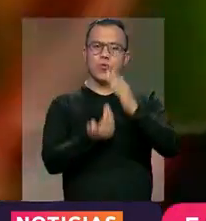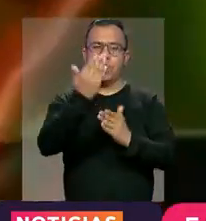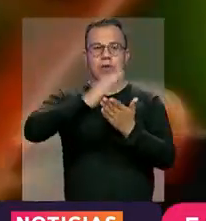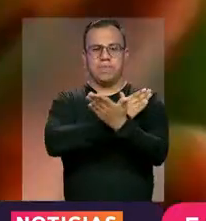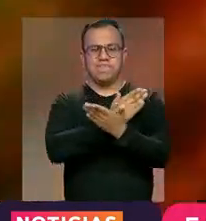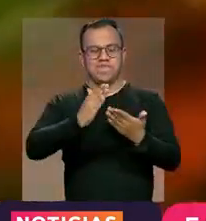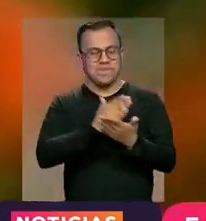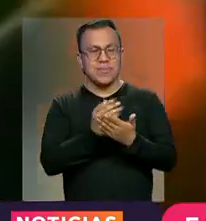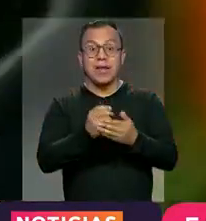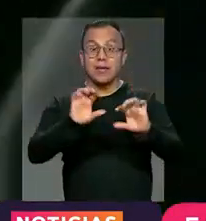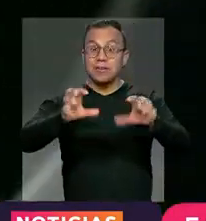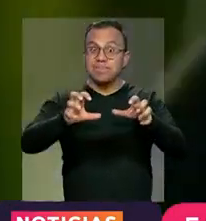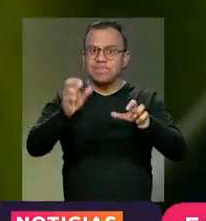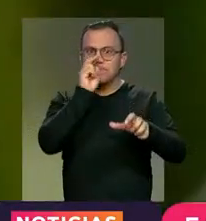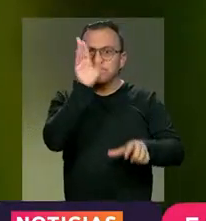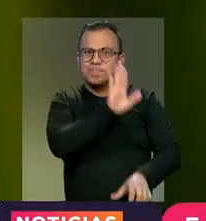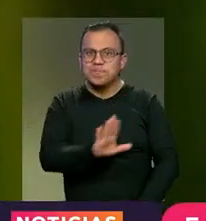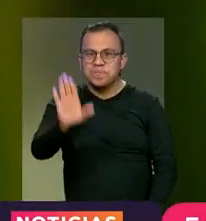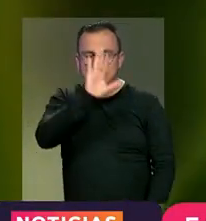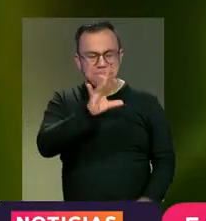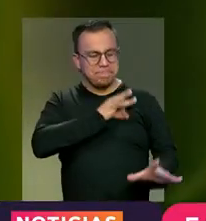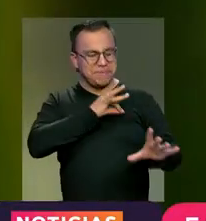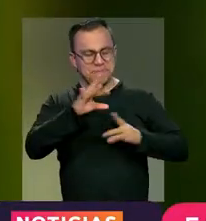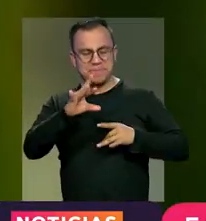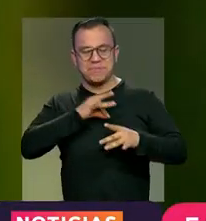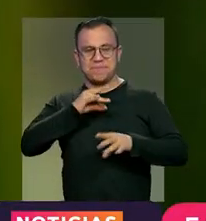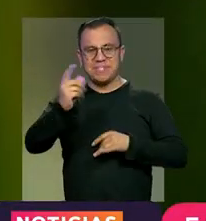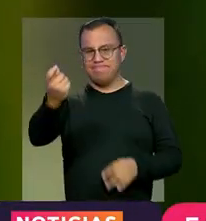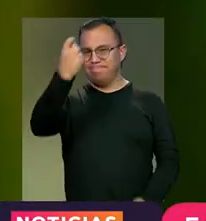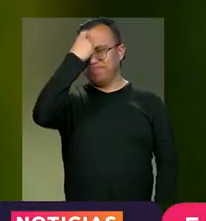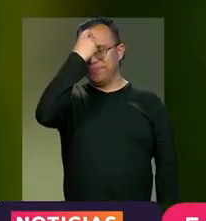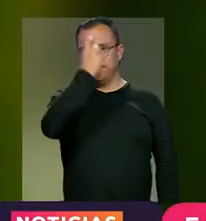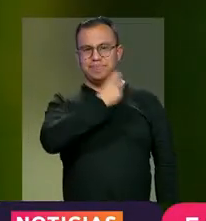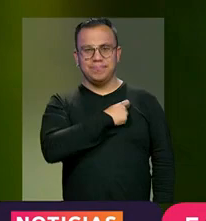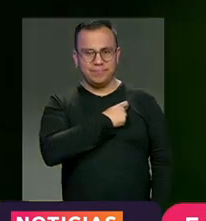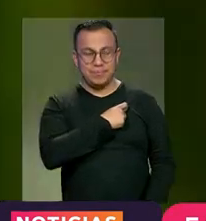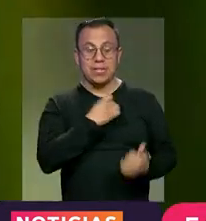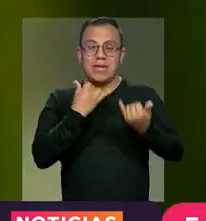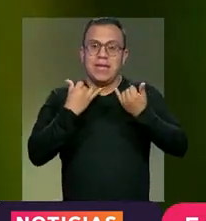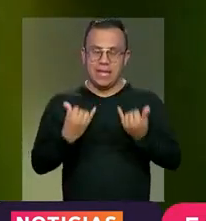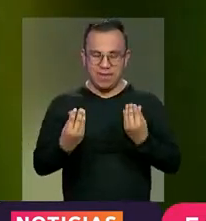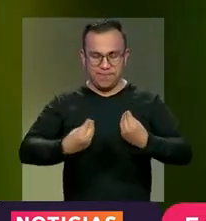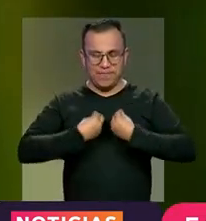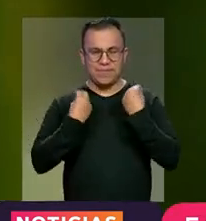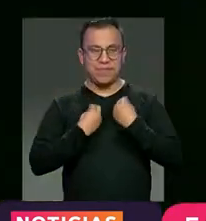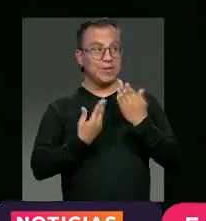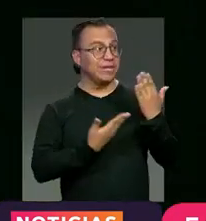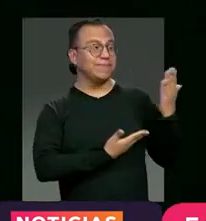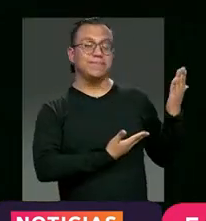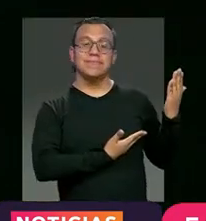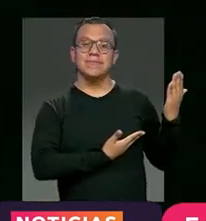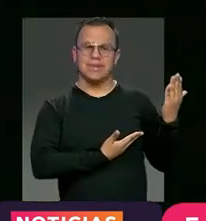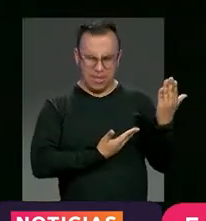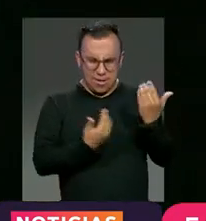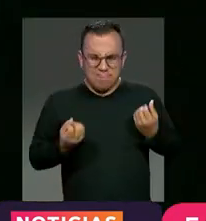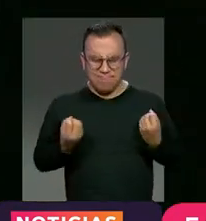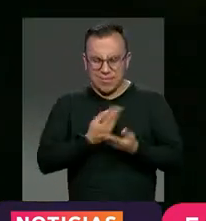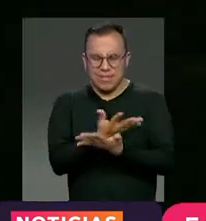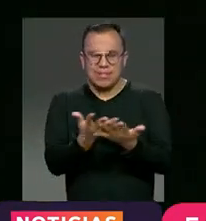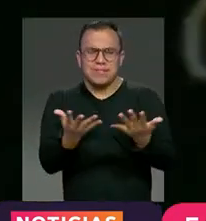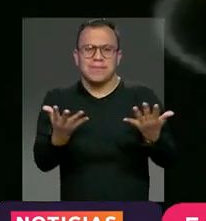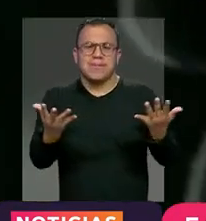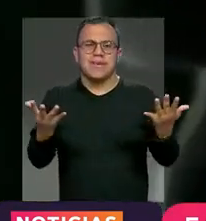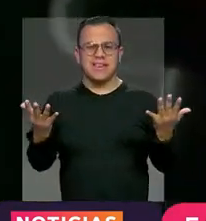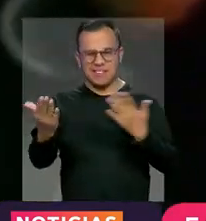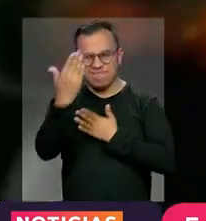escaló en la radio nacional hasta quedar impregnada en la memoria de los colombianos. Sobreviviré. Tengo mucho que entregar, lo has